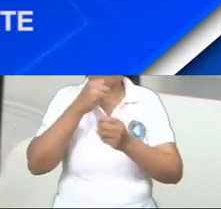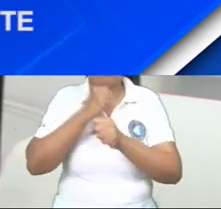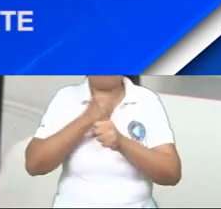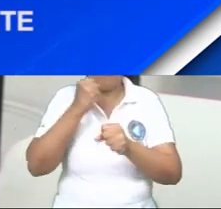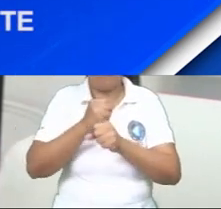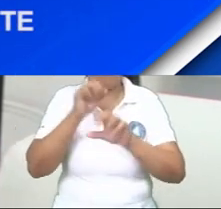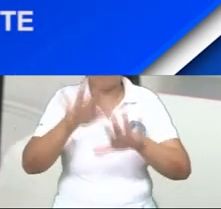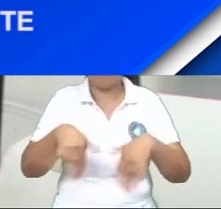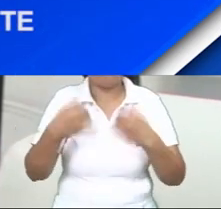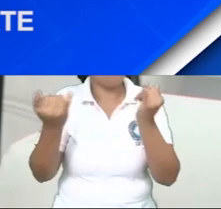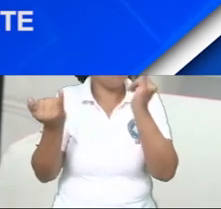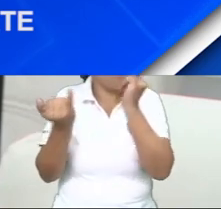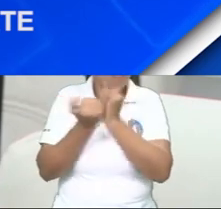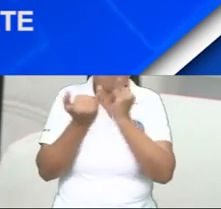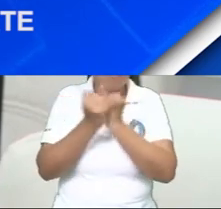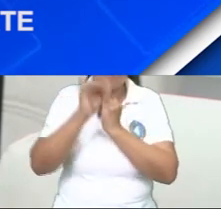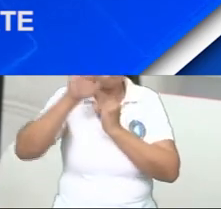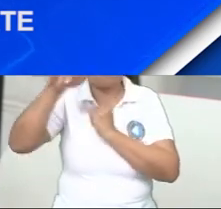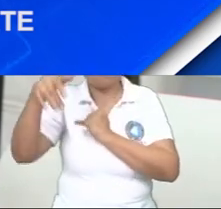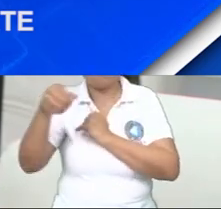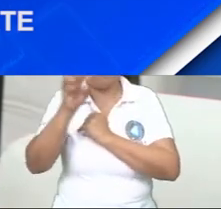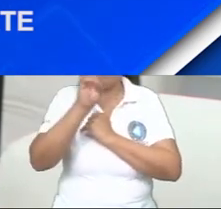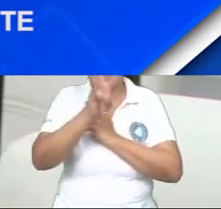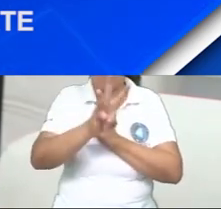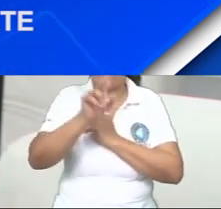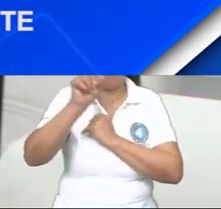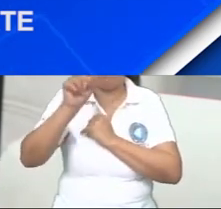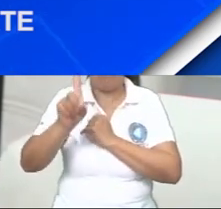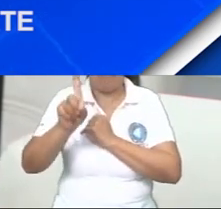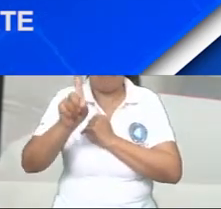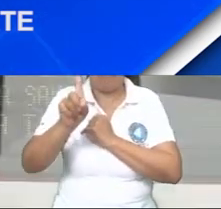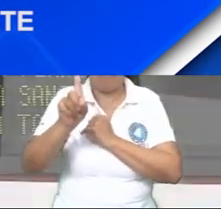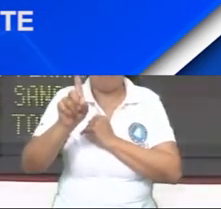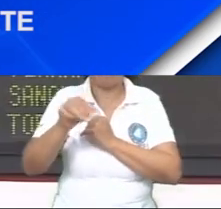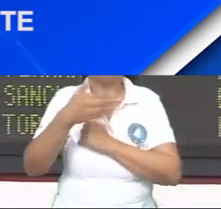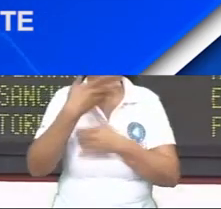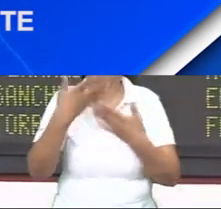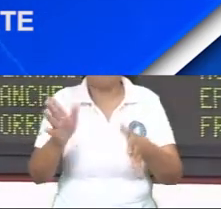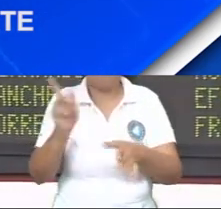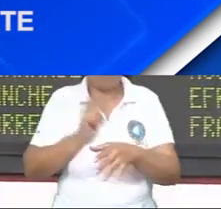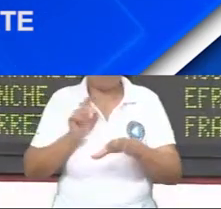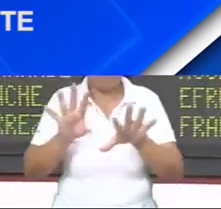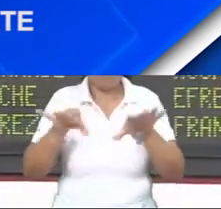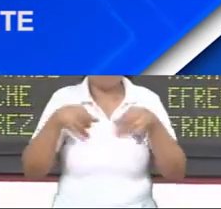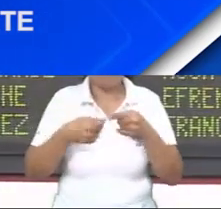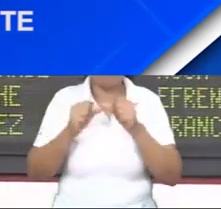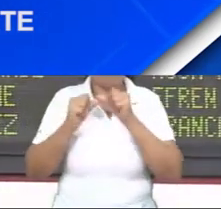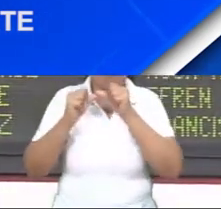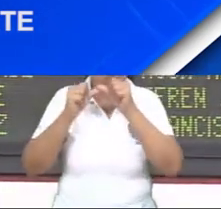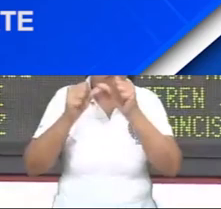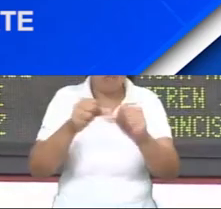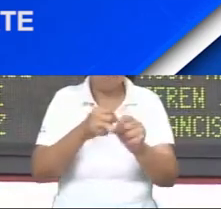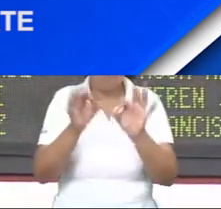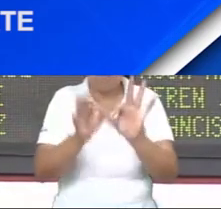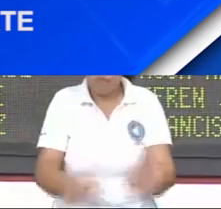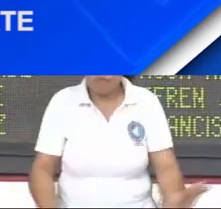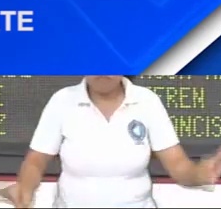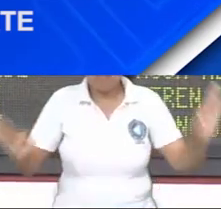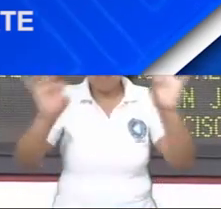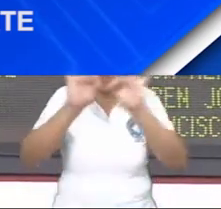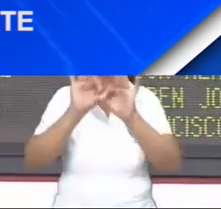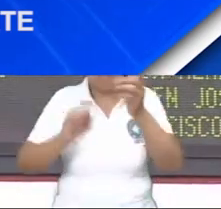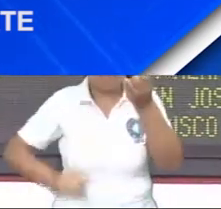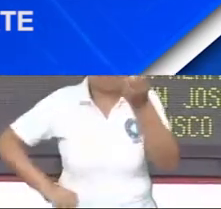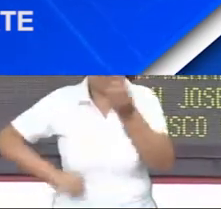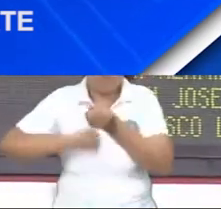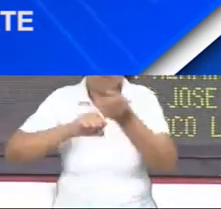materia, al igual que en los otros 31 digestos elaborados. Teniendo como punto de partida el importante aporte de